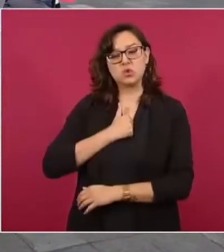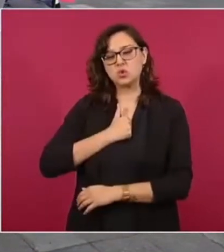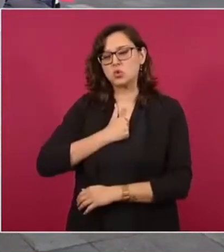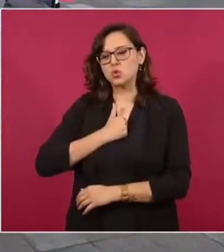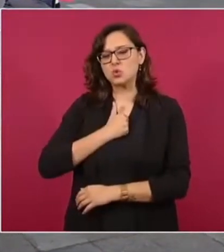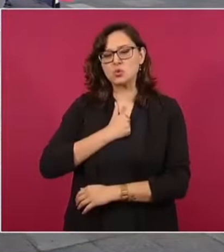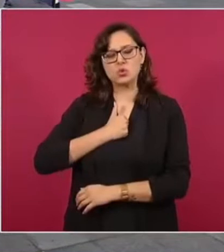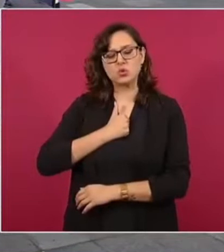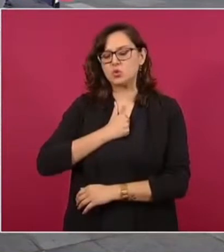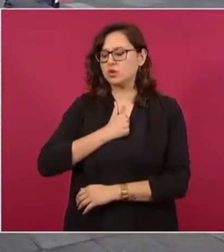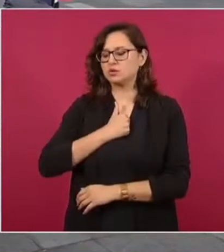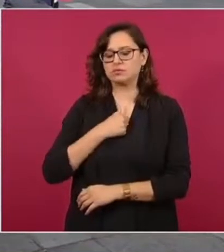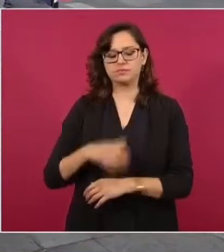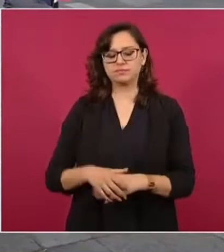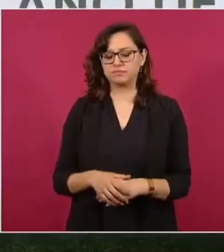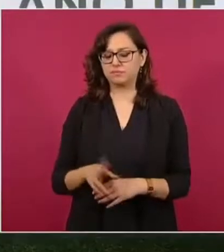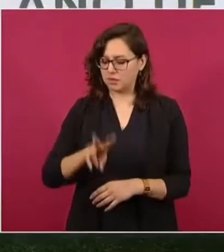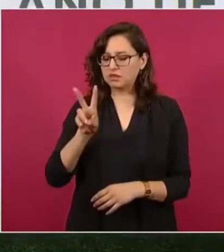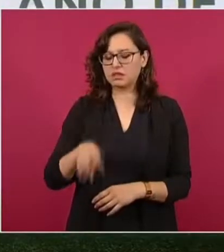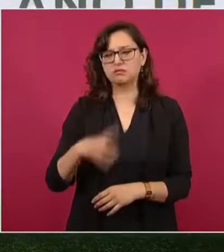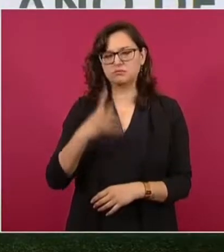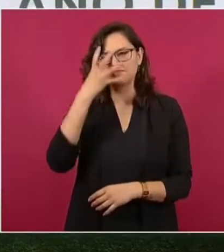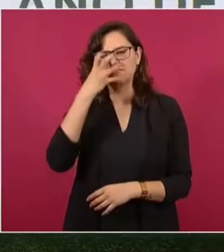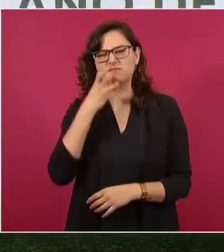nada nos causó tanta tristeza y dolor